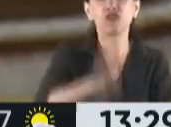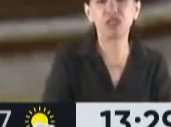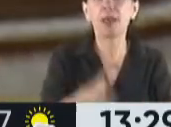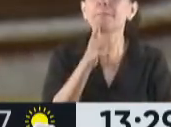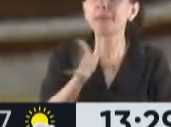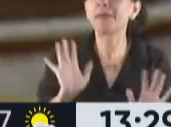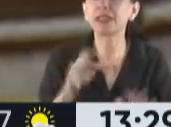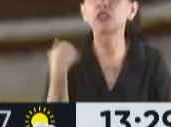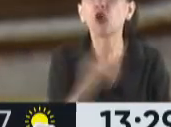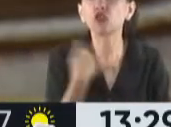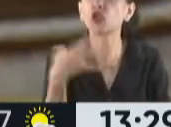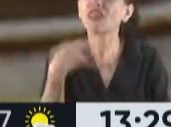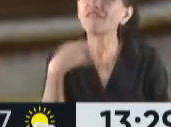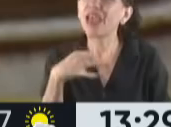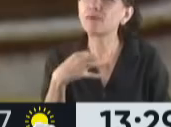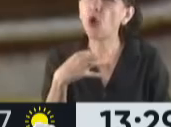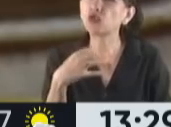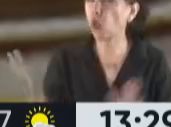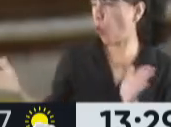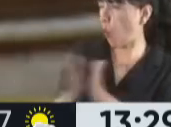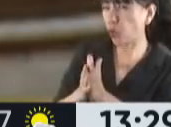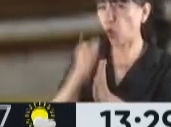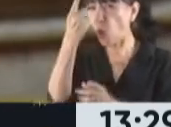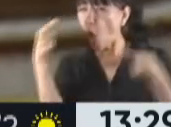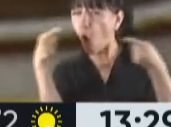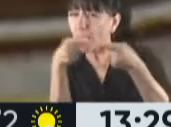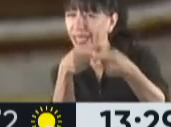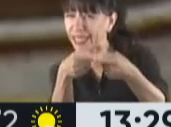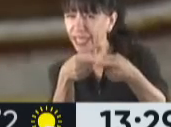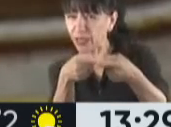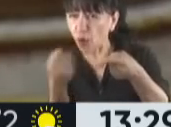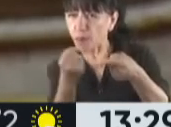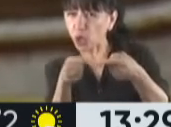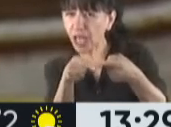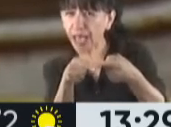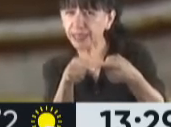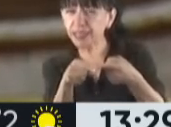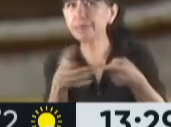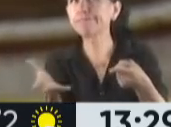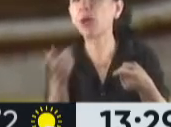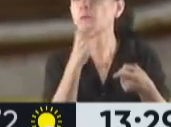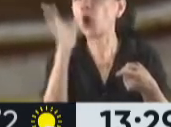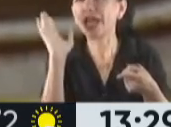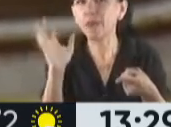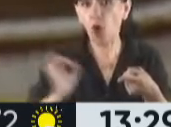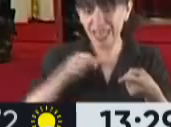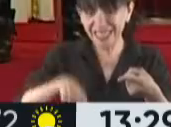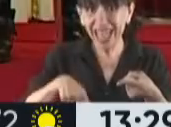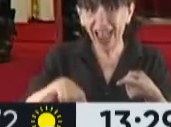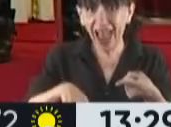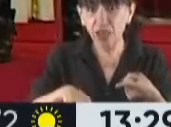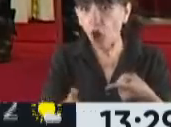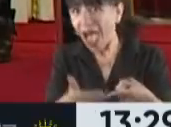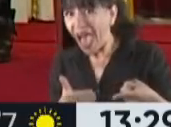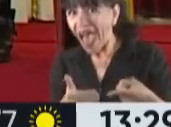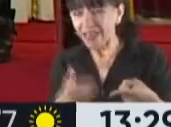que fijarnos un objetivo ambicioso, por ejemplo, que se concluya como muy tarde antes de que venza el año. Concluir